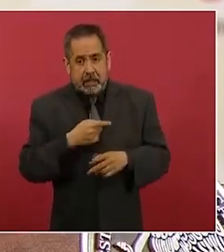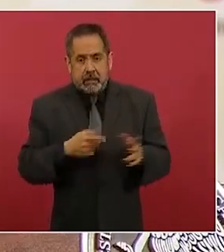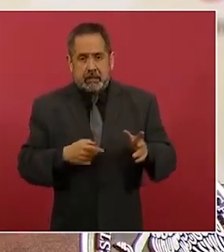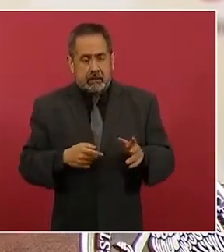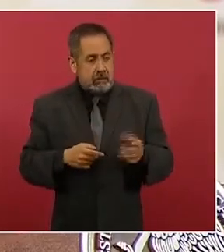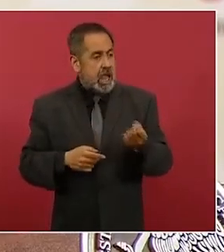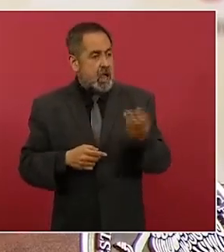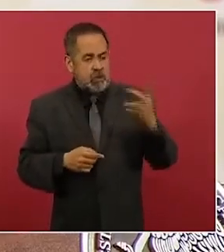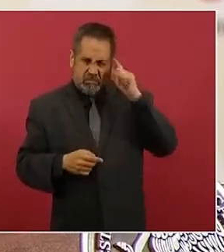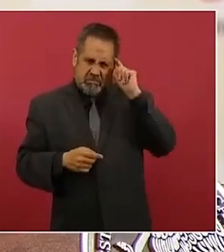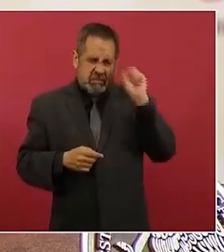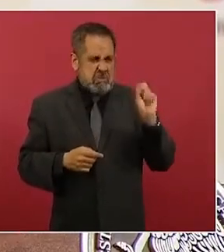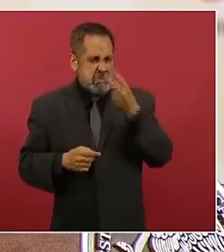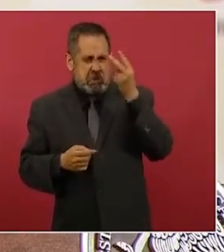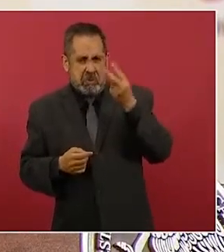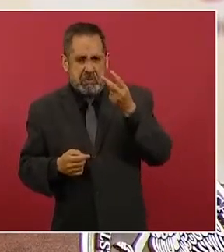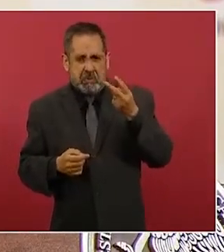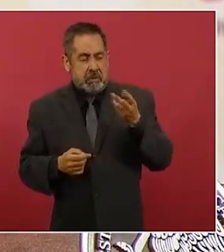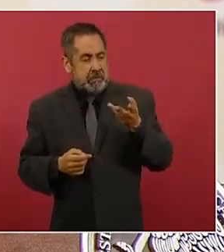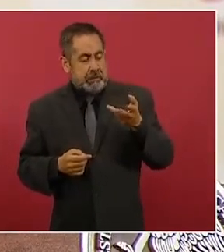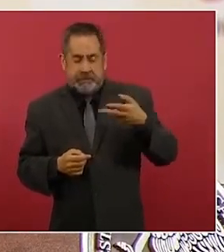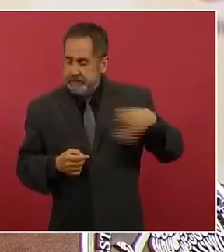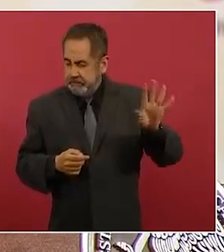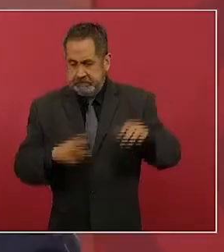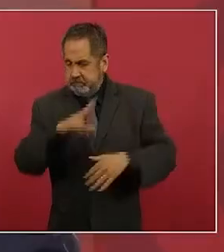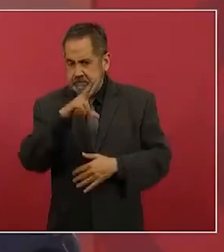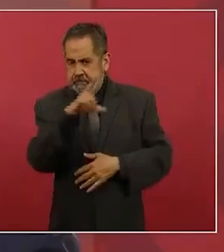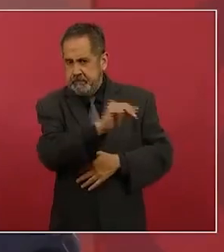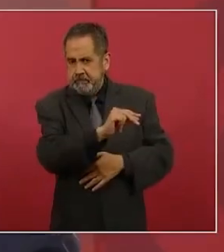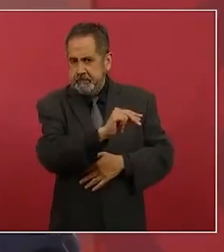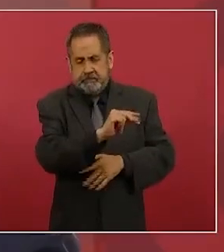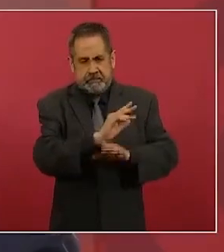hasta se enojaron, y dije no,